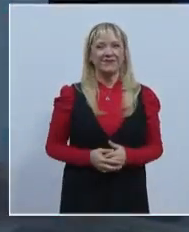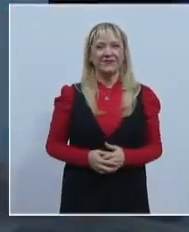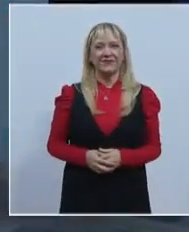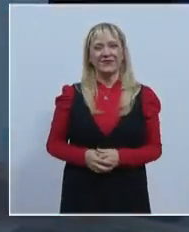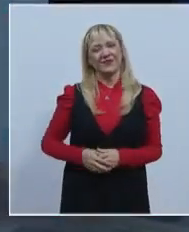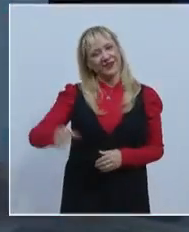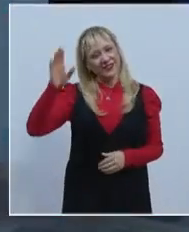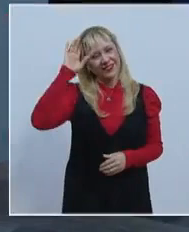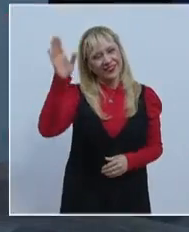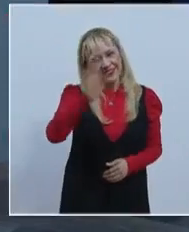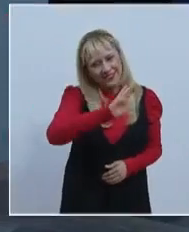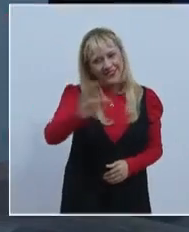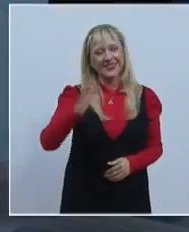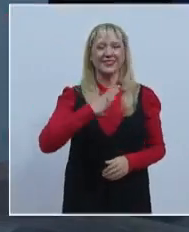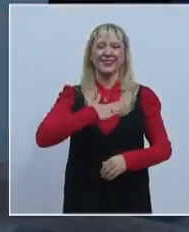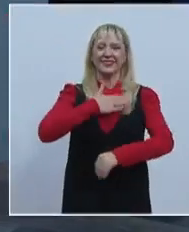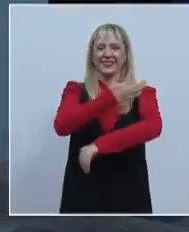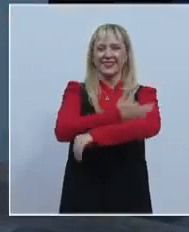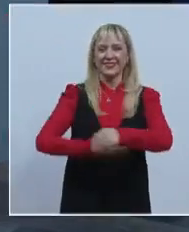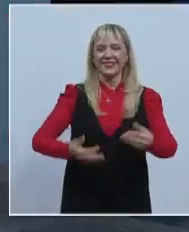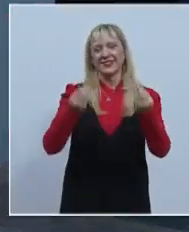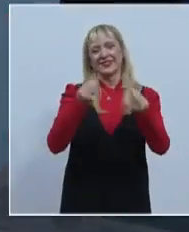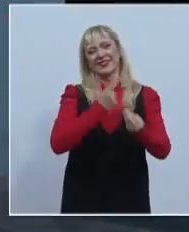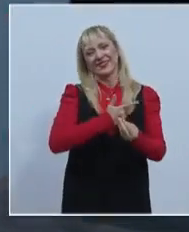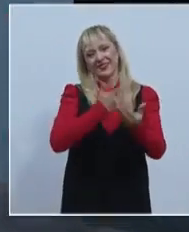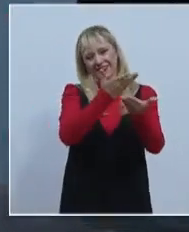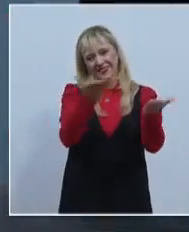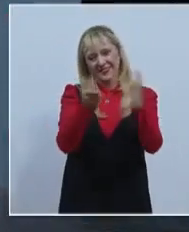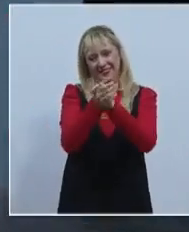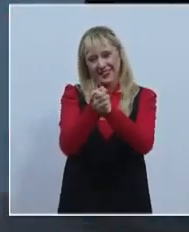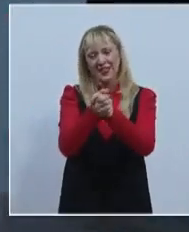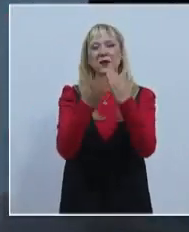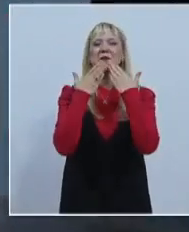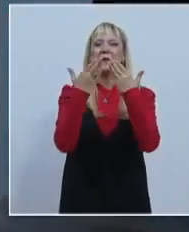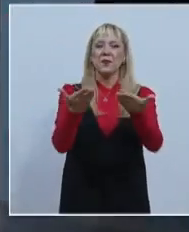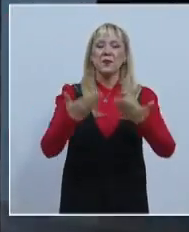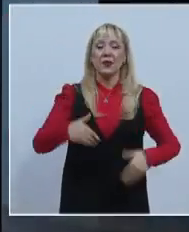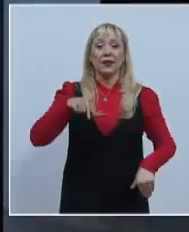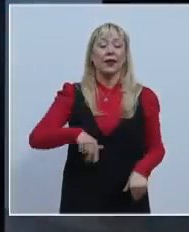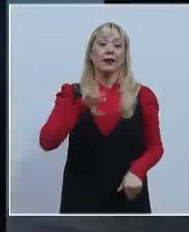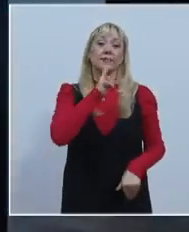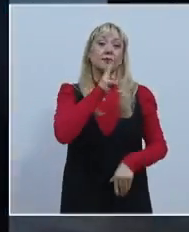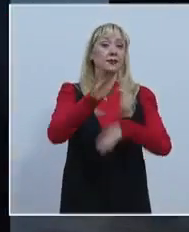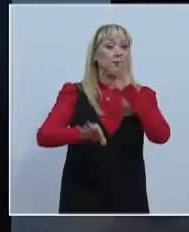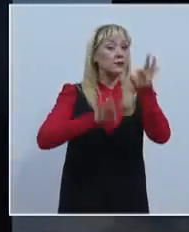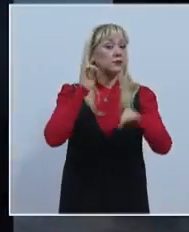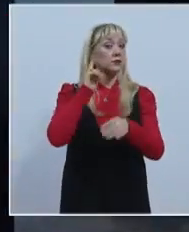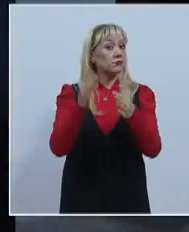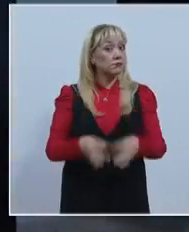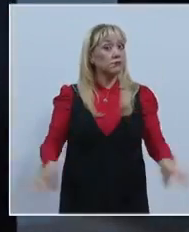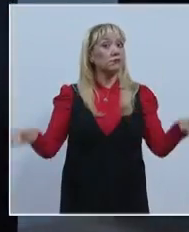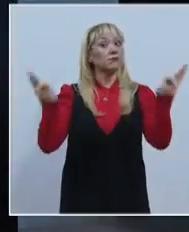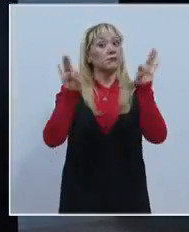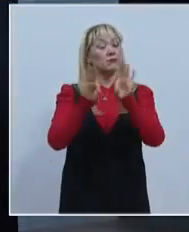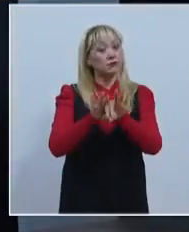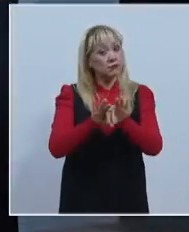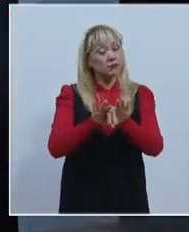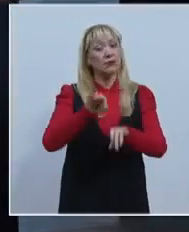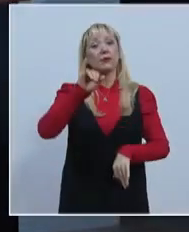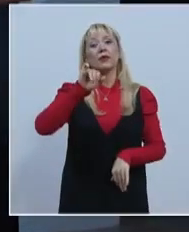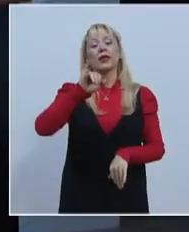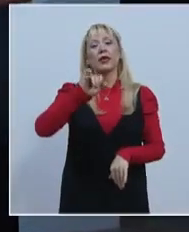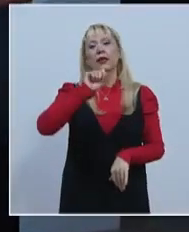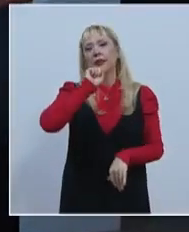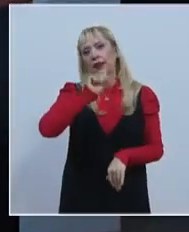¿Qué tal? ¿Cómo le va? Muy buenas tardes. Qué gusto saludarle. Bienvenido, bienvenida a la información jurídica más importante, pero también y sin duda a